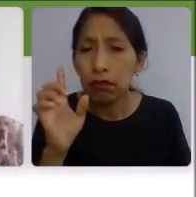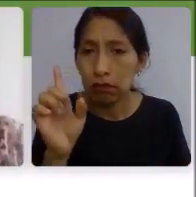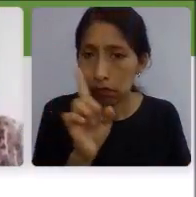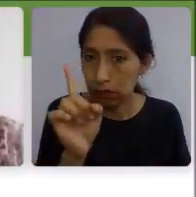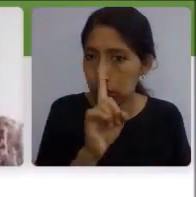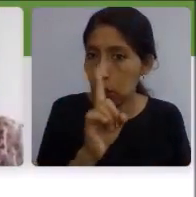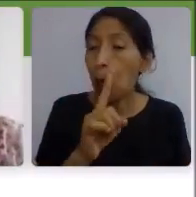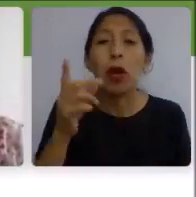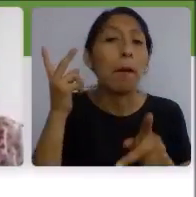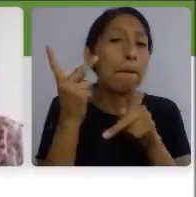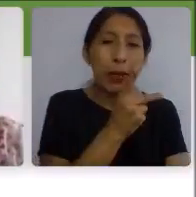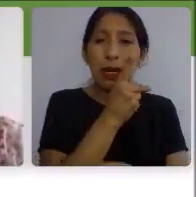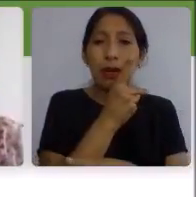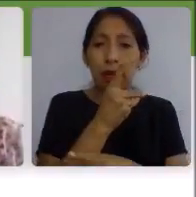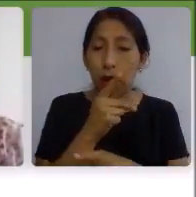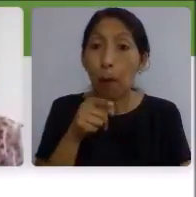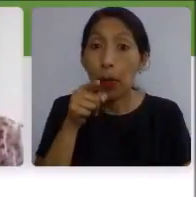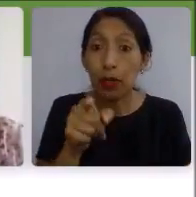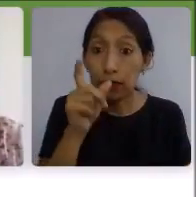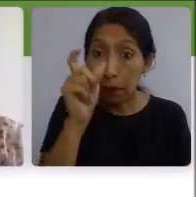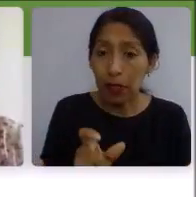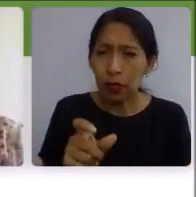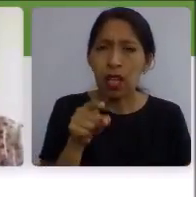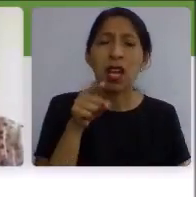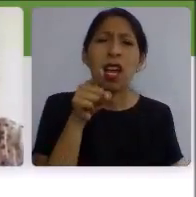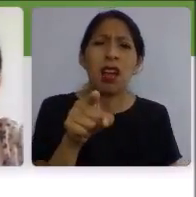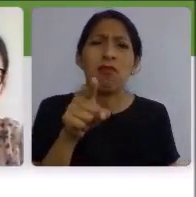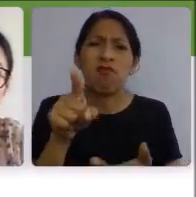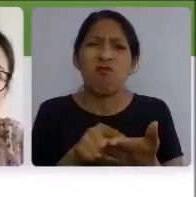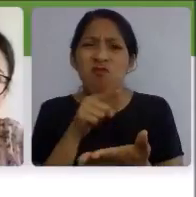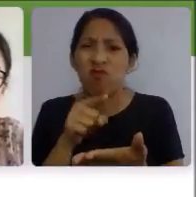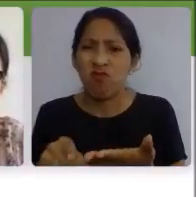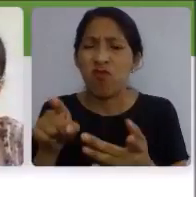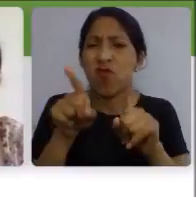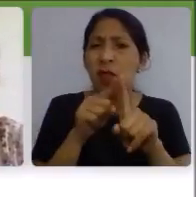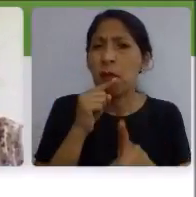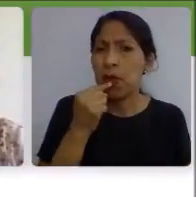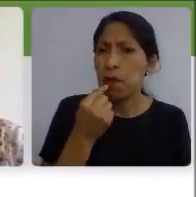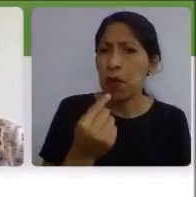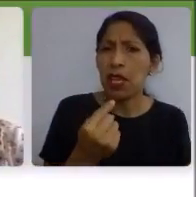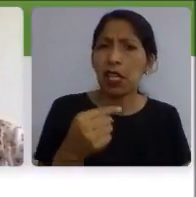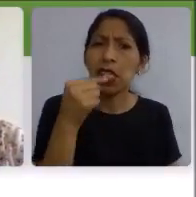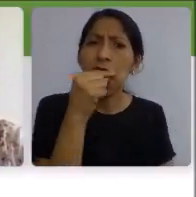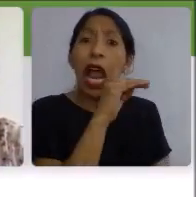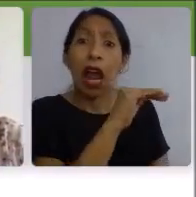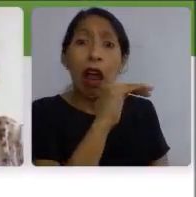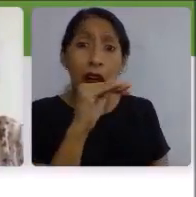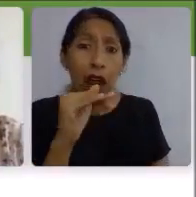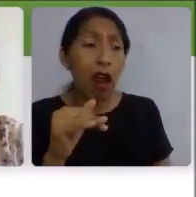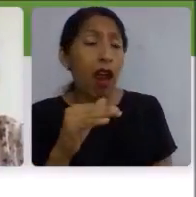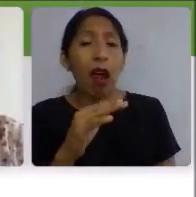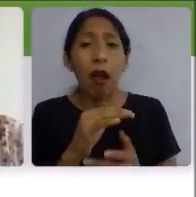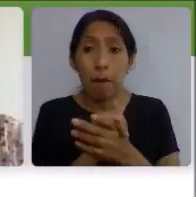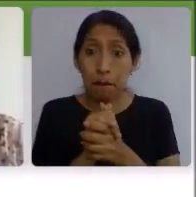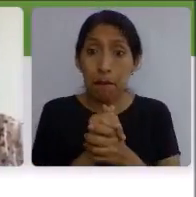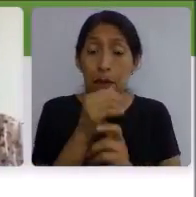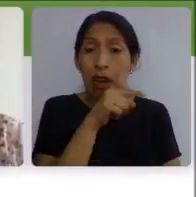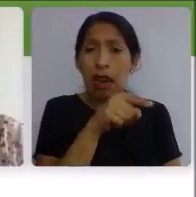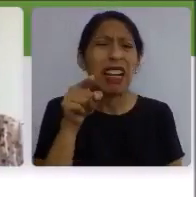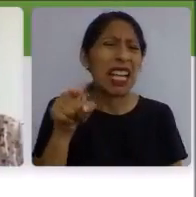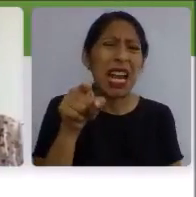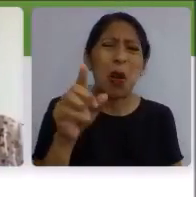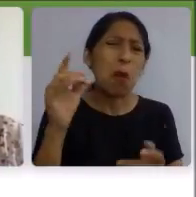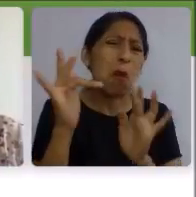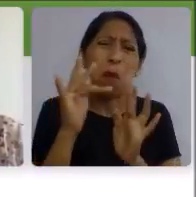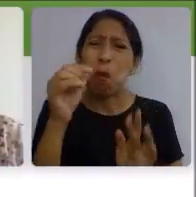eso va a ser peor, porque ese operador te va a marcar no solo a ti, sino también le va a decir a sus colegas tour operadores que no te